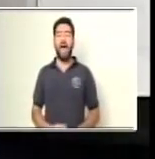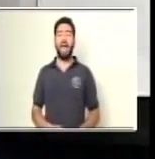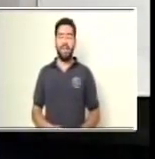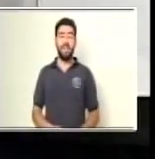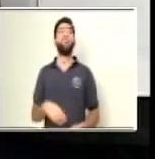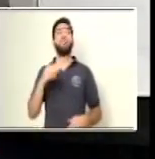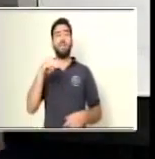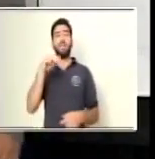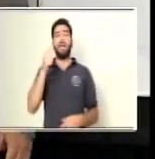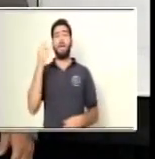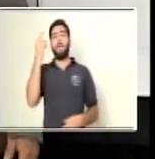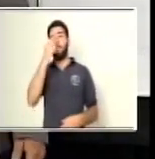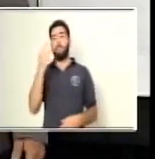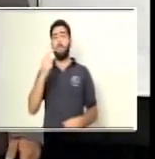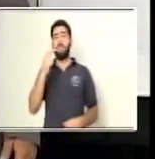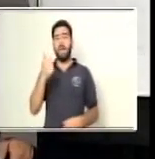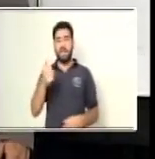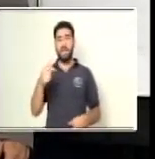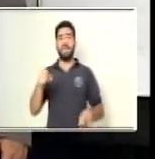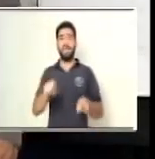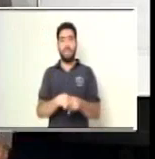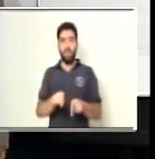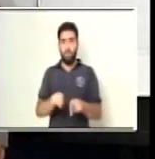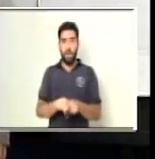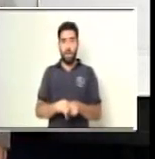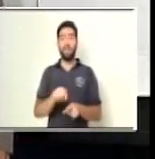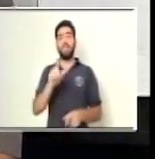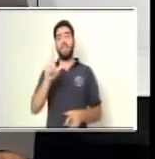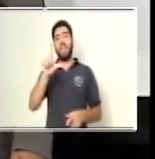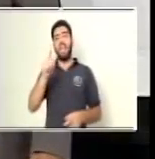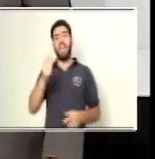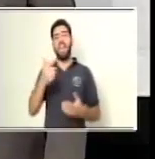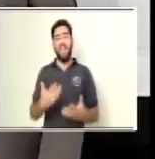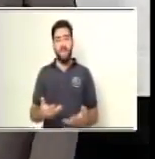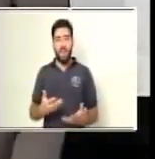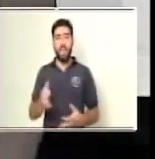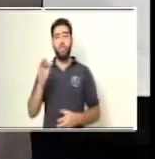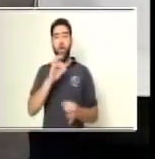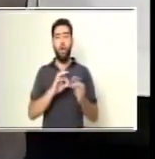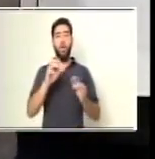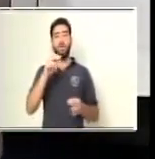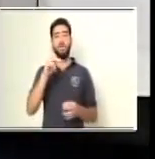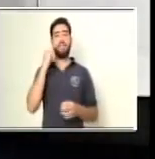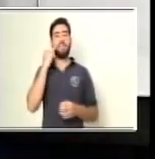expresa en libras o kilogramos.